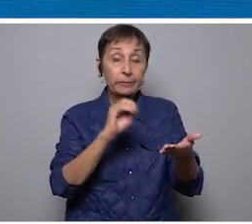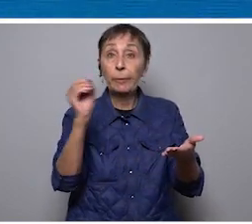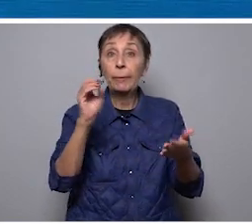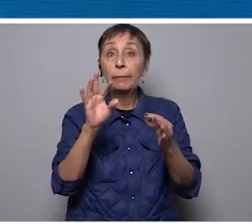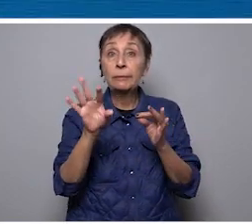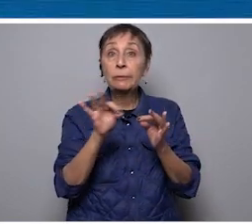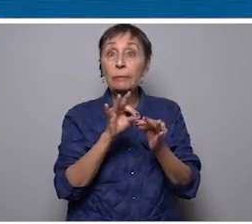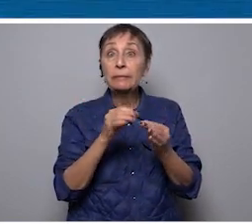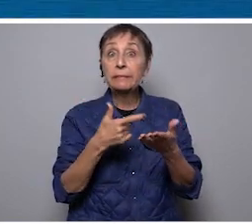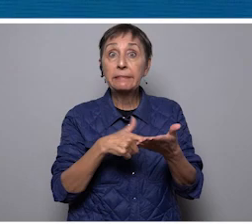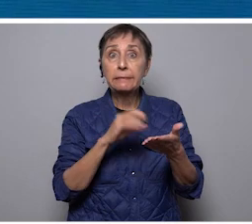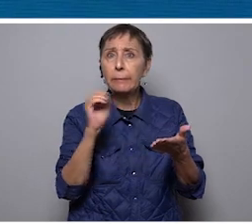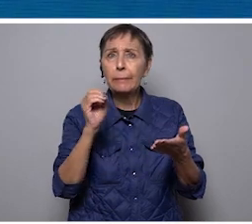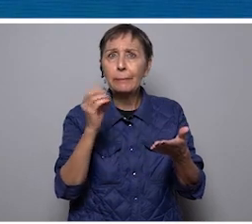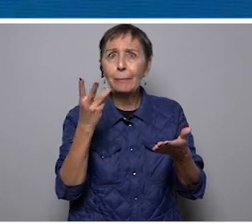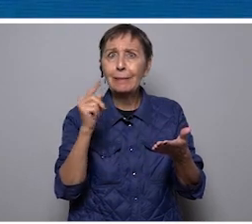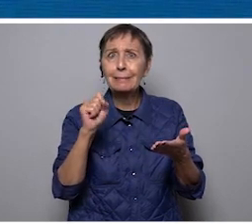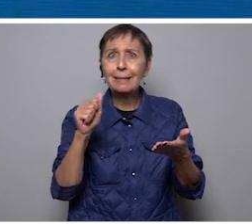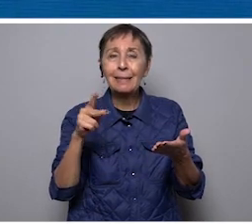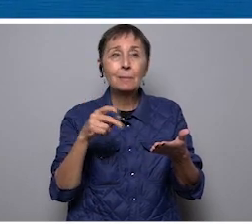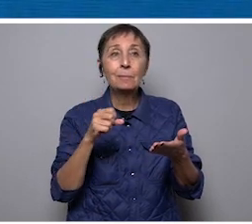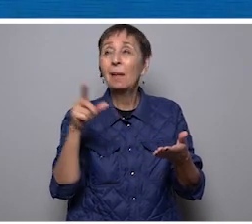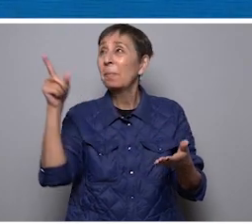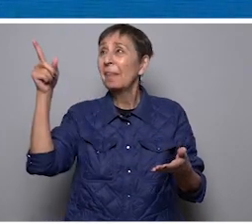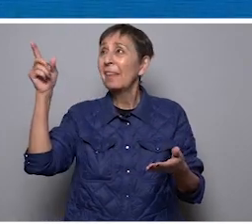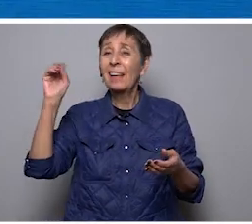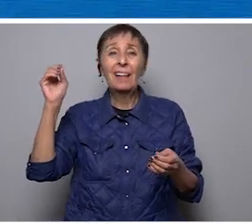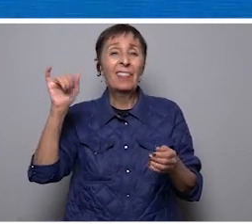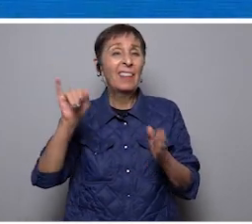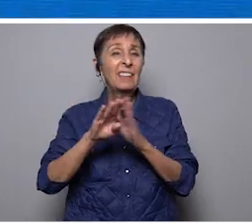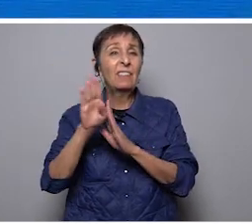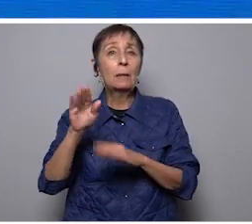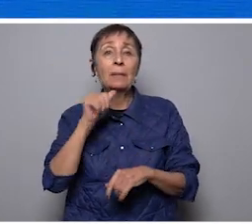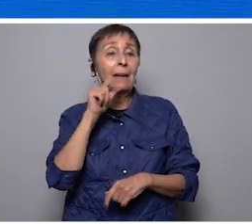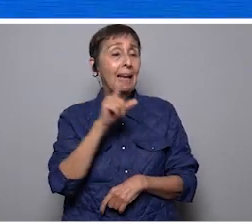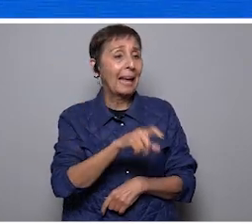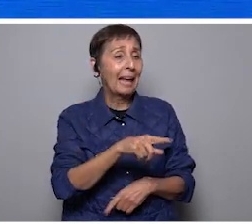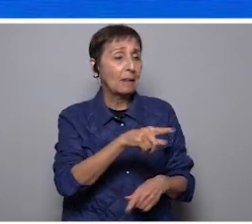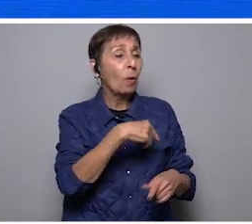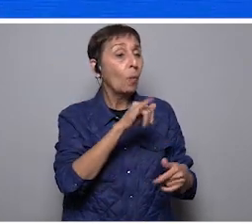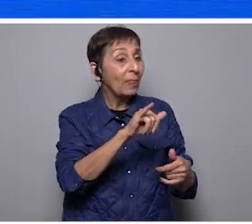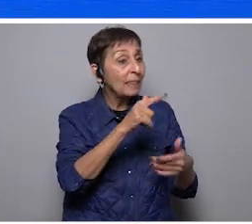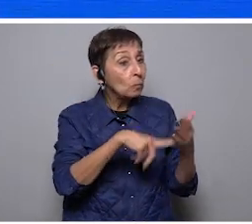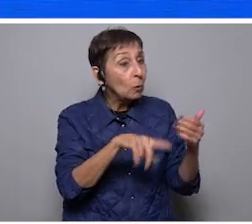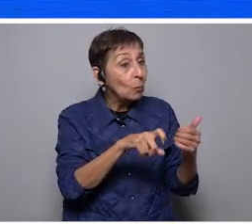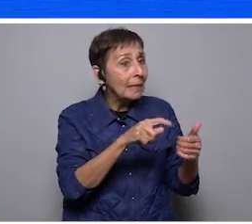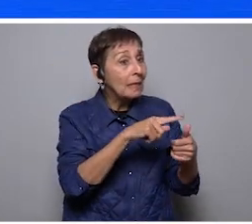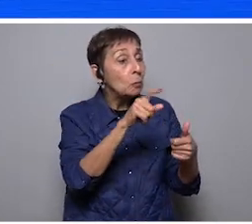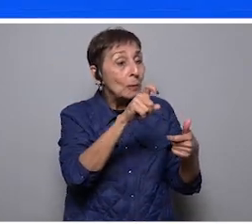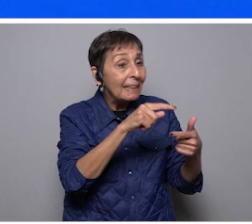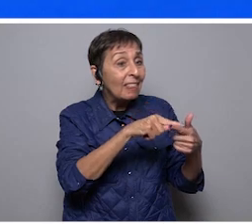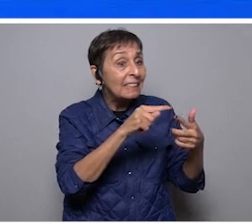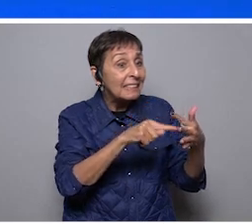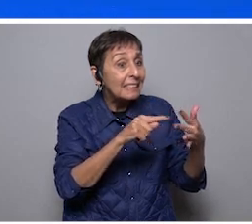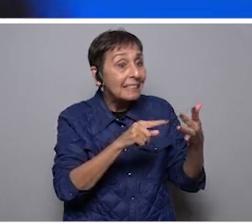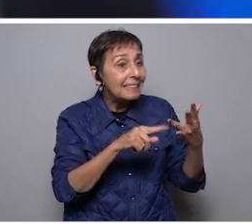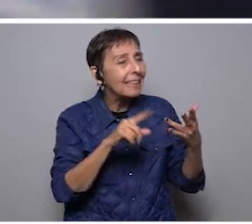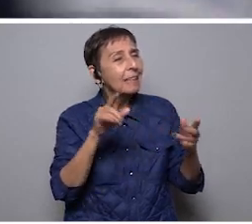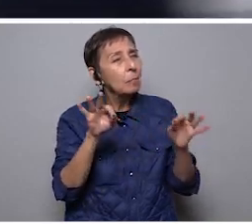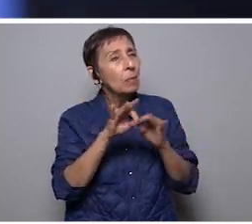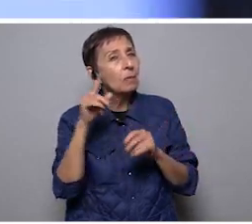no pregunta a nadie lo hace porque lo sabe hacer entonces creo que eso es algo importante muy interesante Bueno a mí me